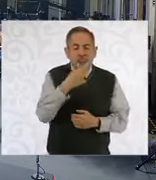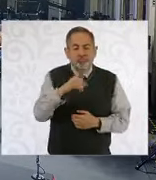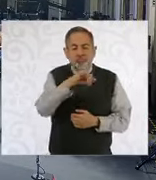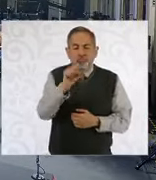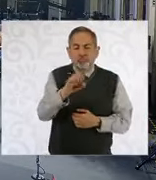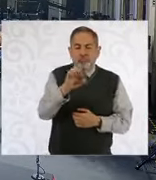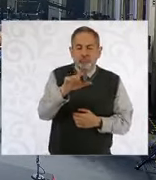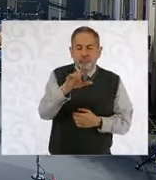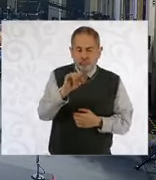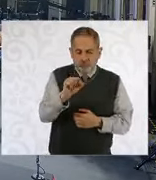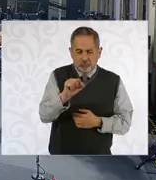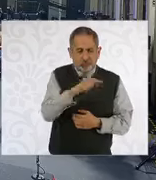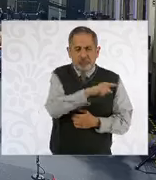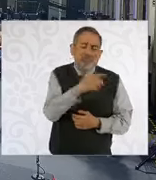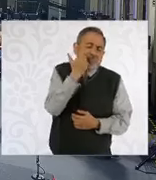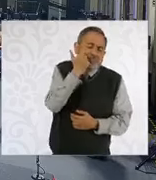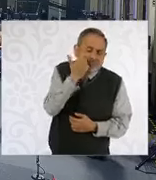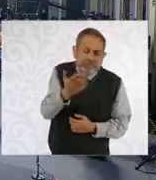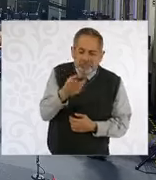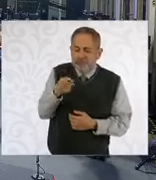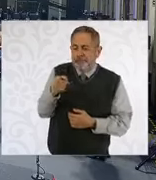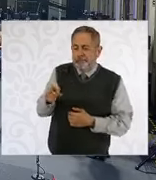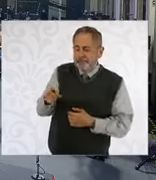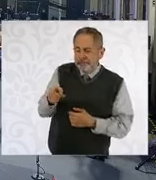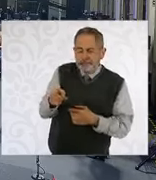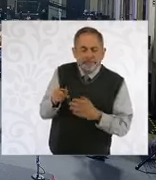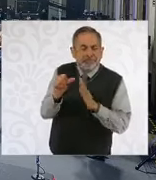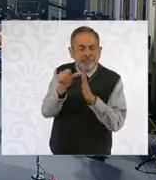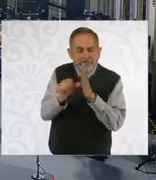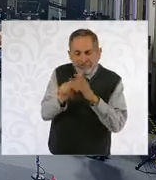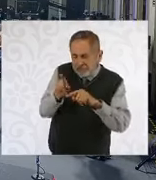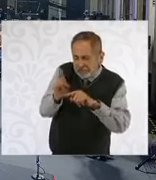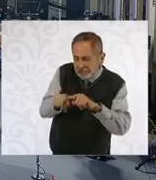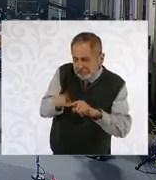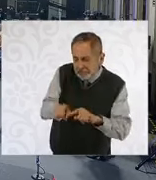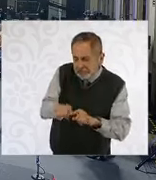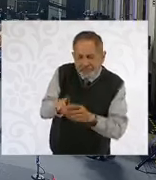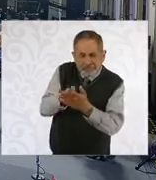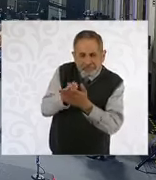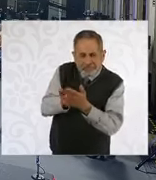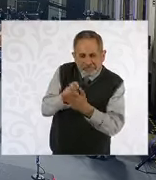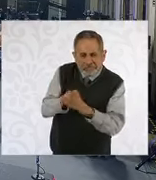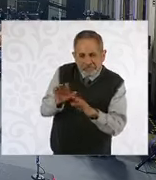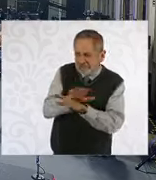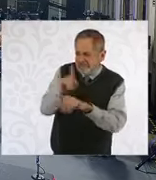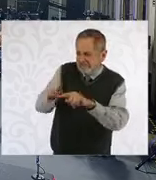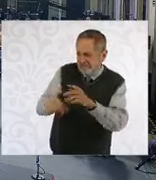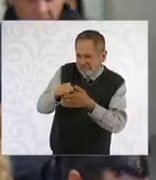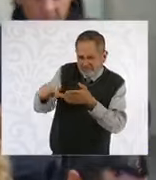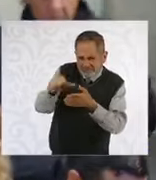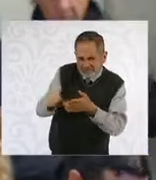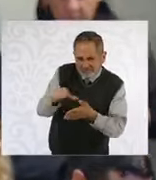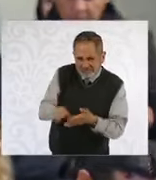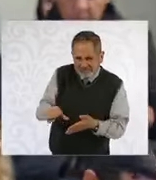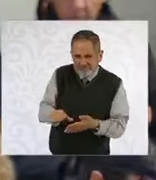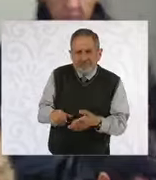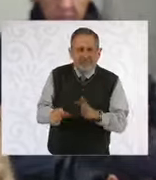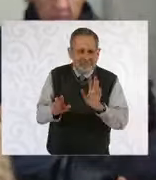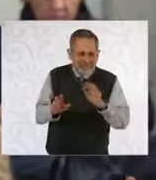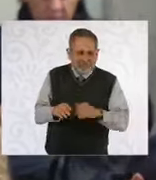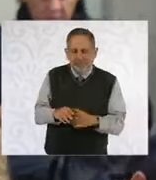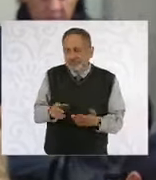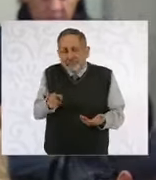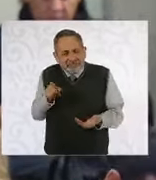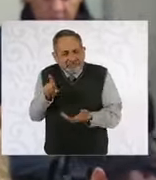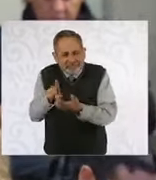Alcántara, que pretende invalidar pues desde la Suprema Corte parte de la reforma judicial, que como ha dicho usted es lo